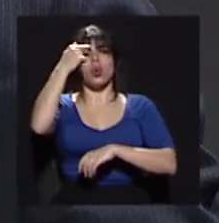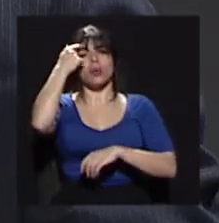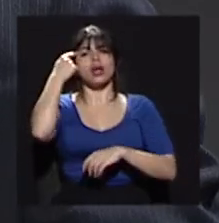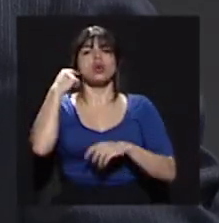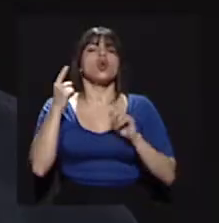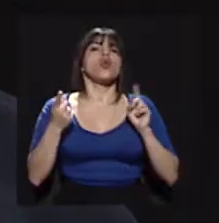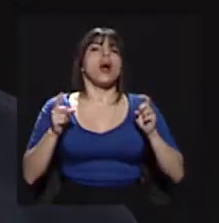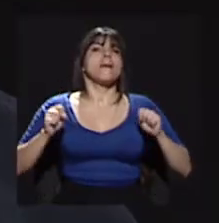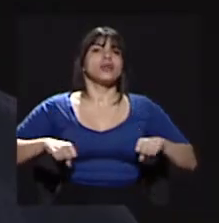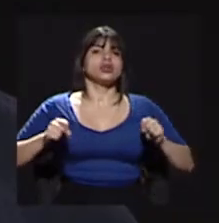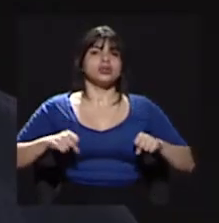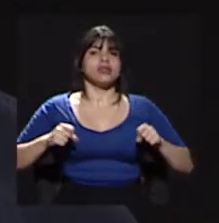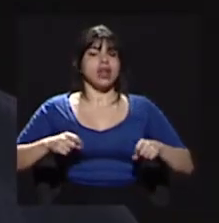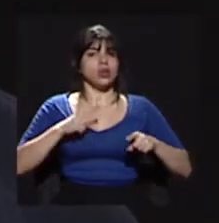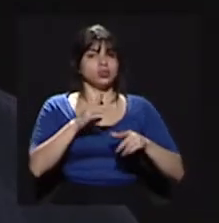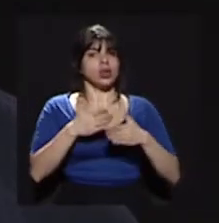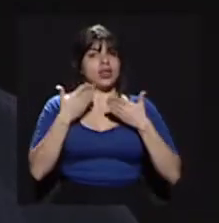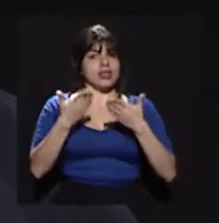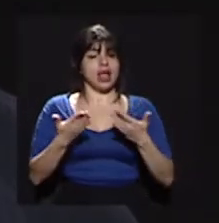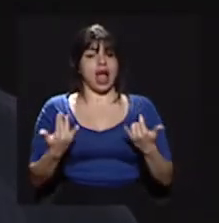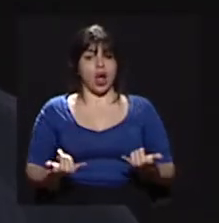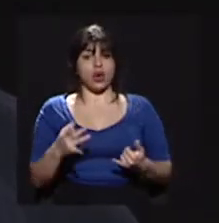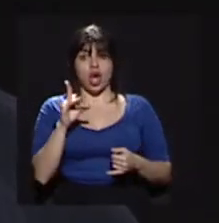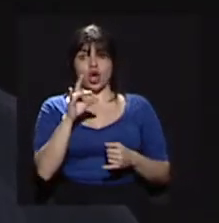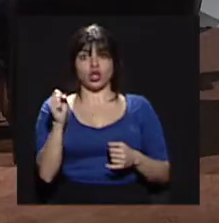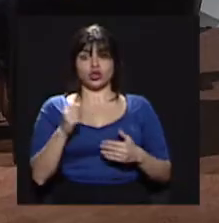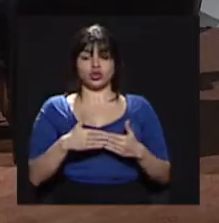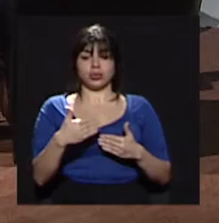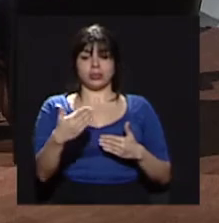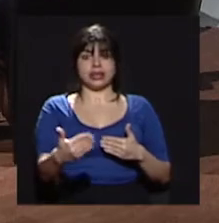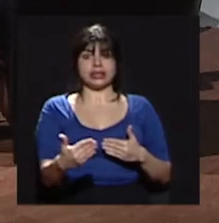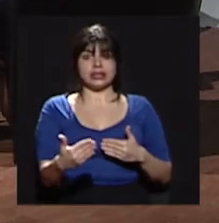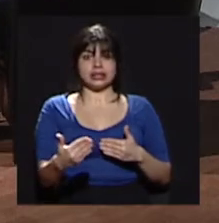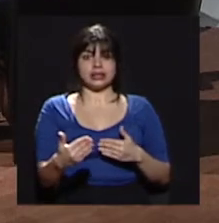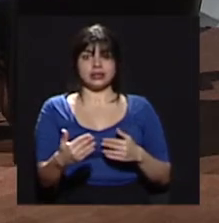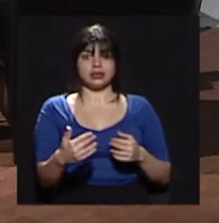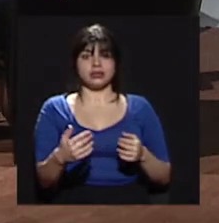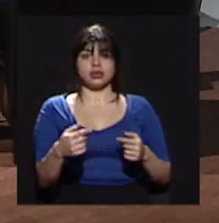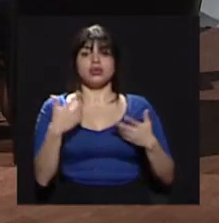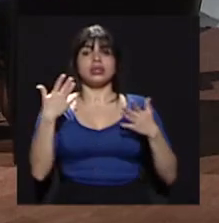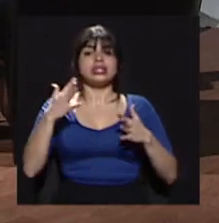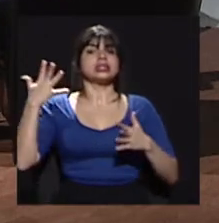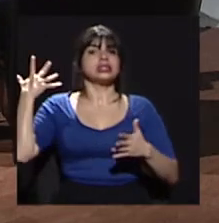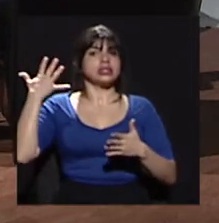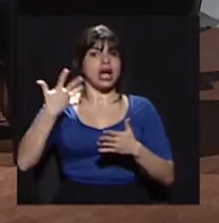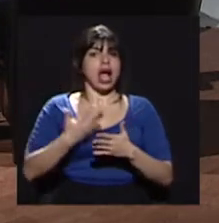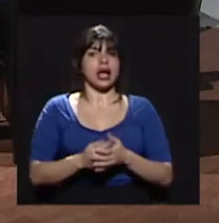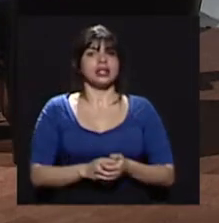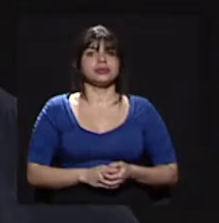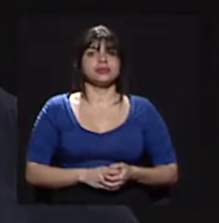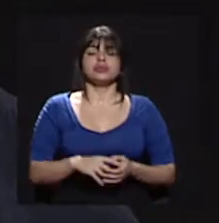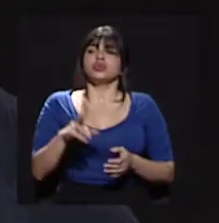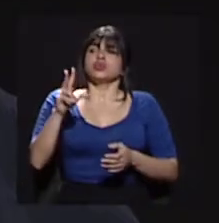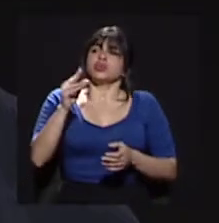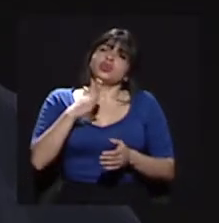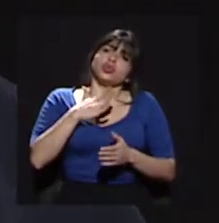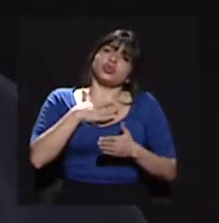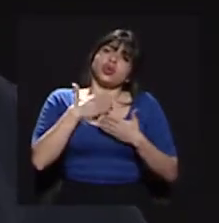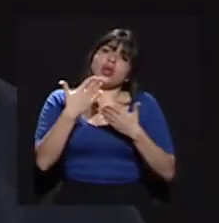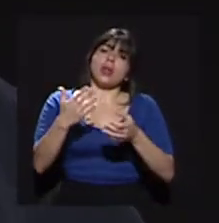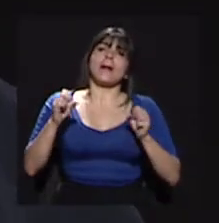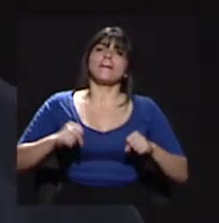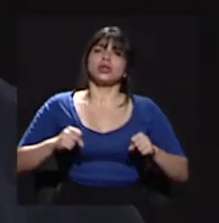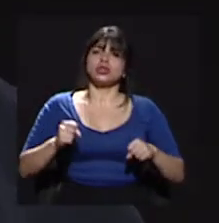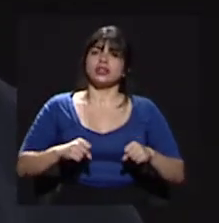qué posibilidades le da hoy a 8 meses contó con lo que ha transcurrido no yo le doy las